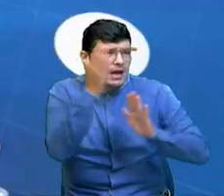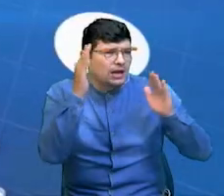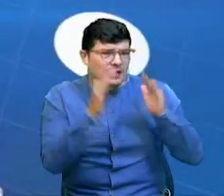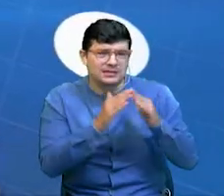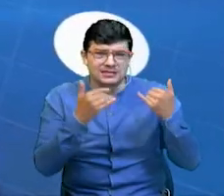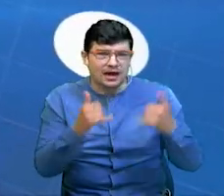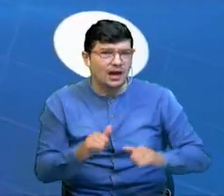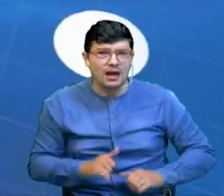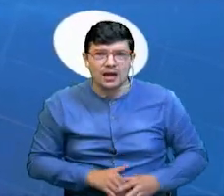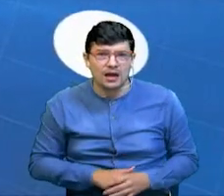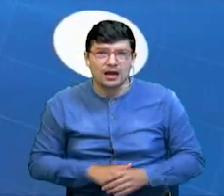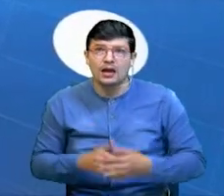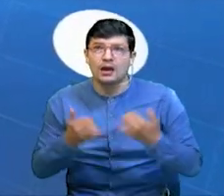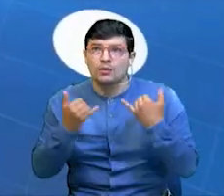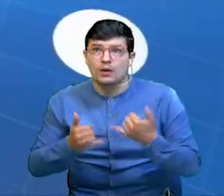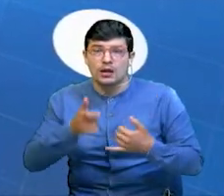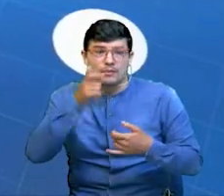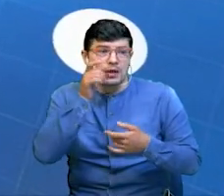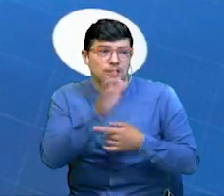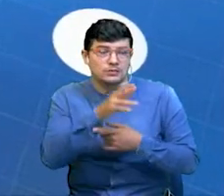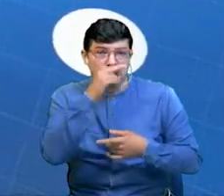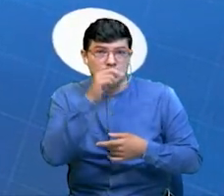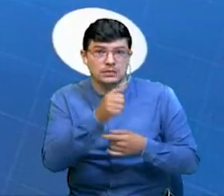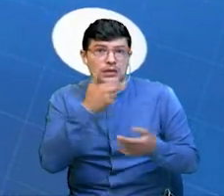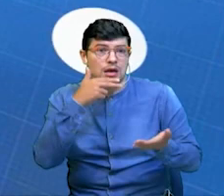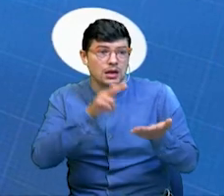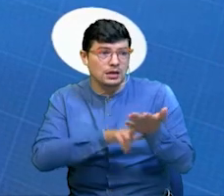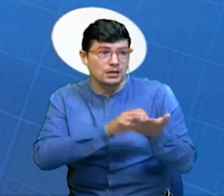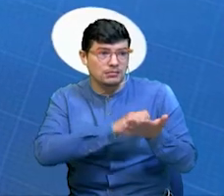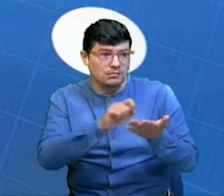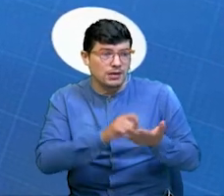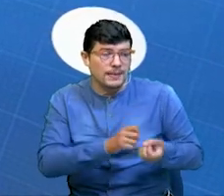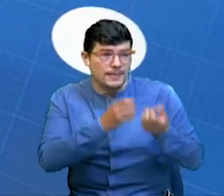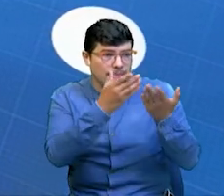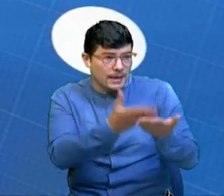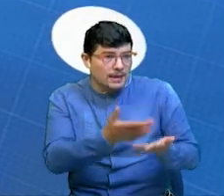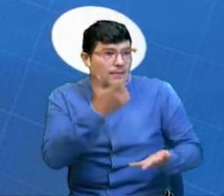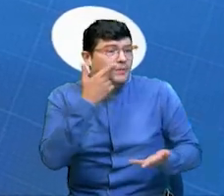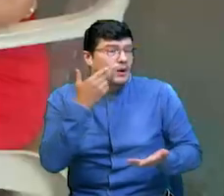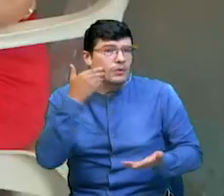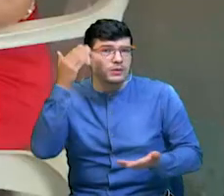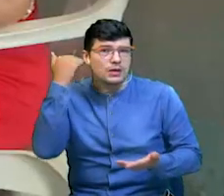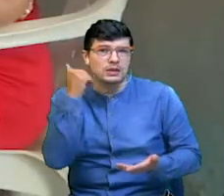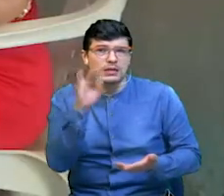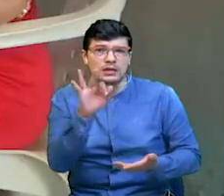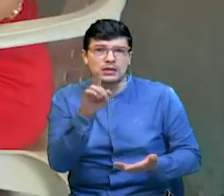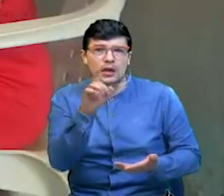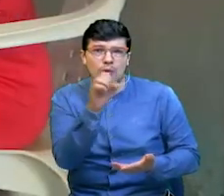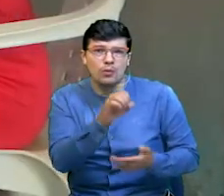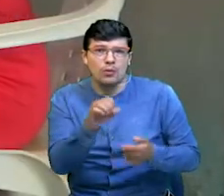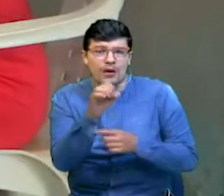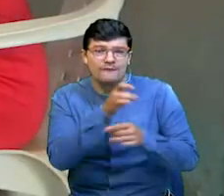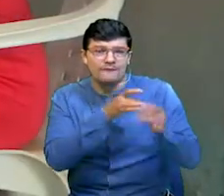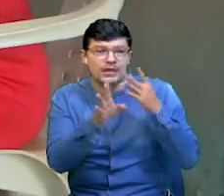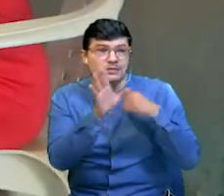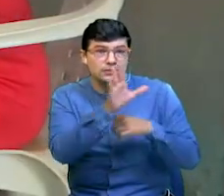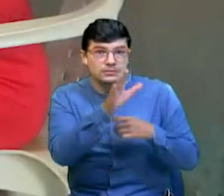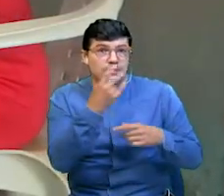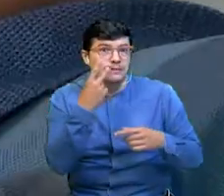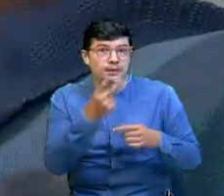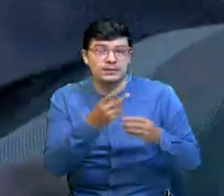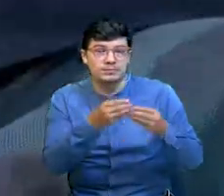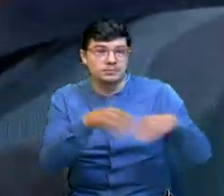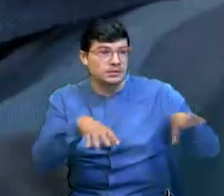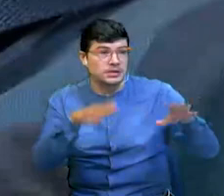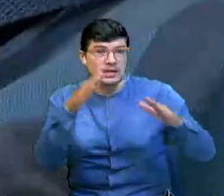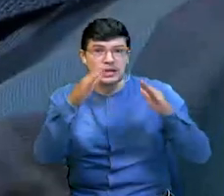metropolitana aseguró que la menor dejó una carta a sus padres el día 31 de octubre fecha en la que se reporta que